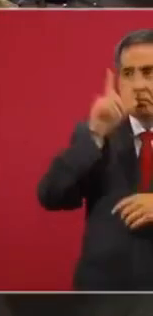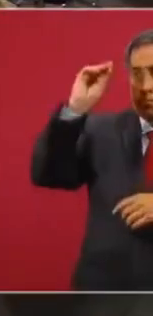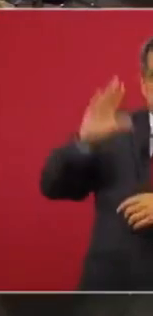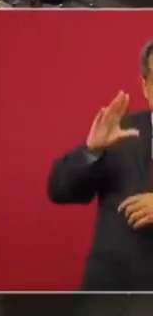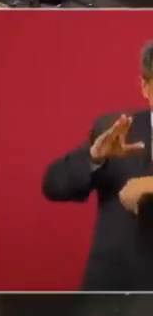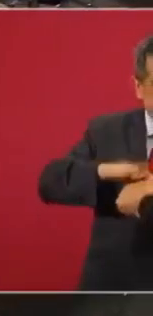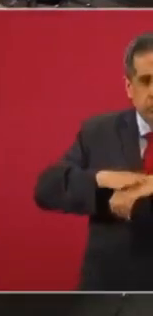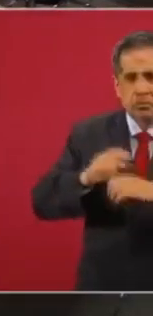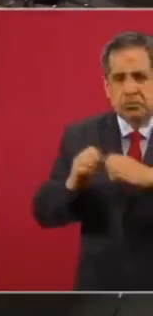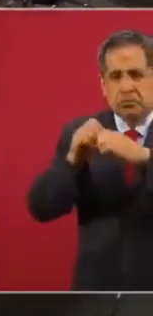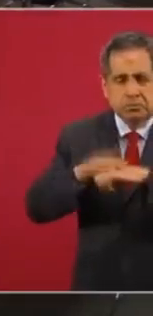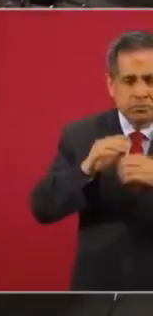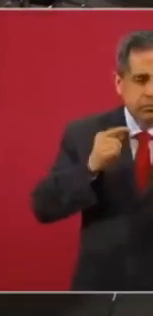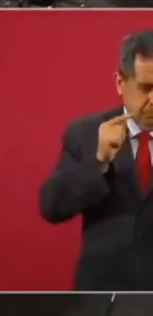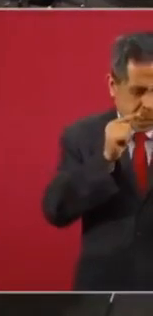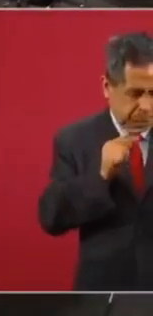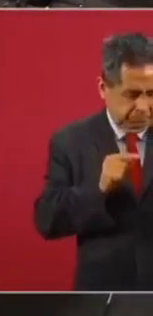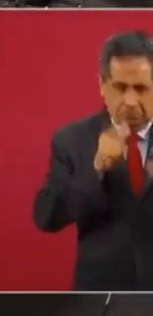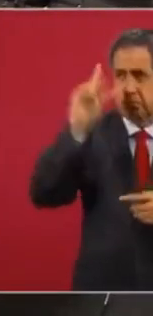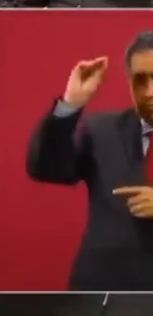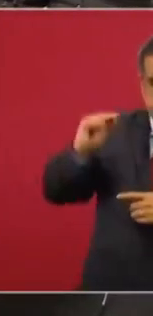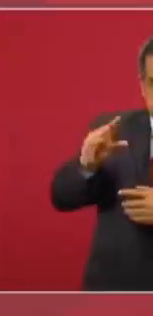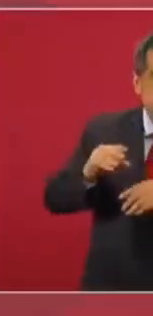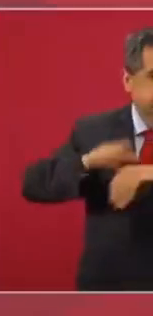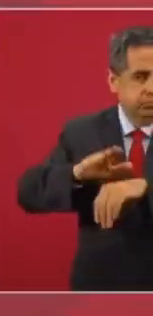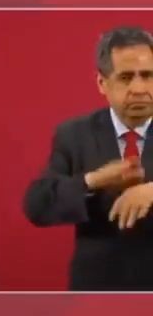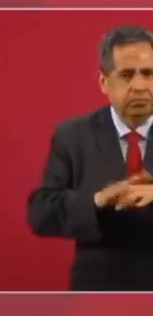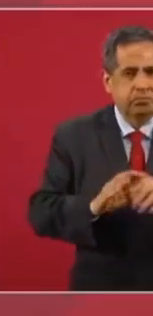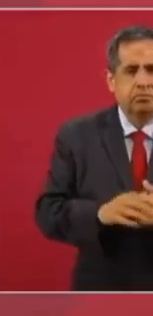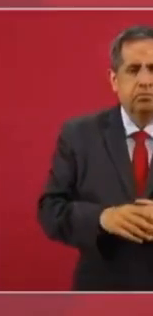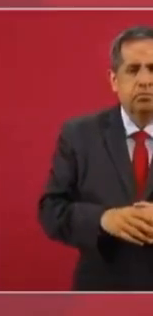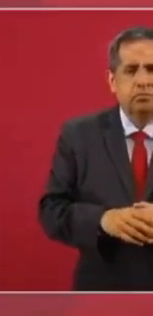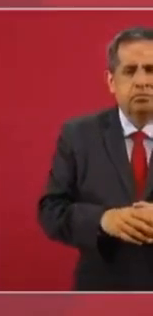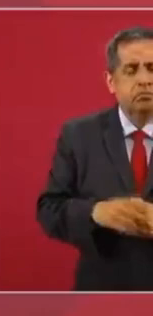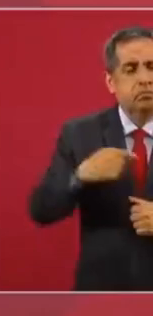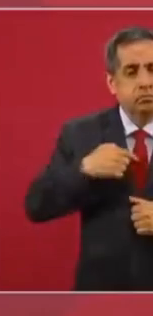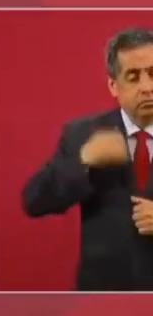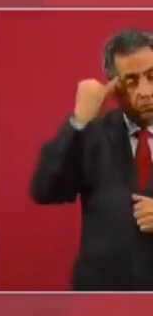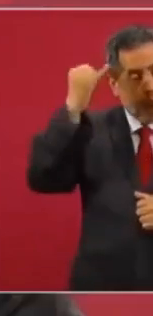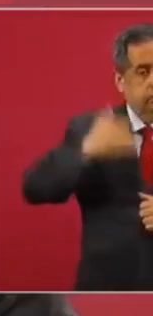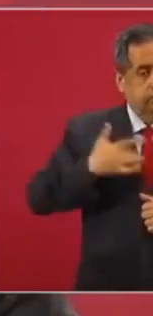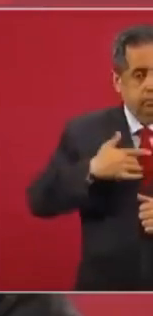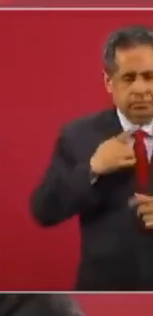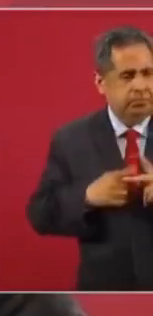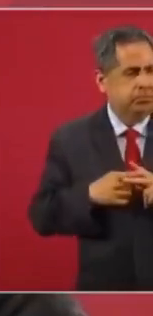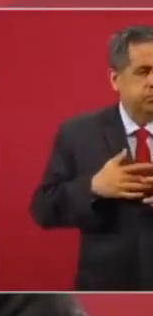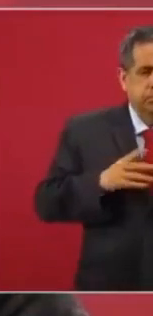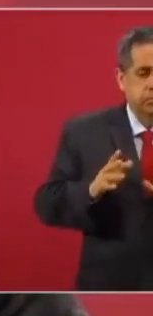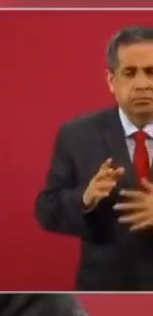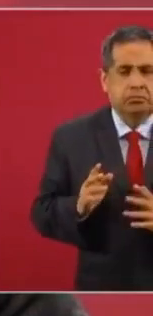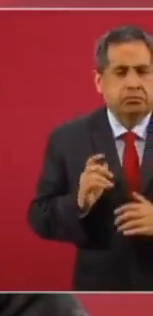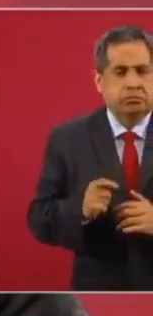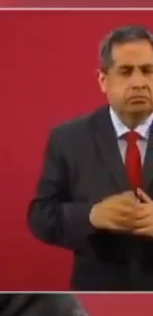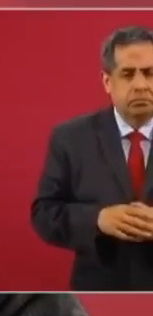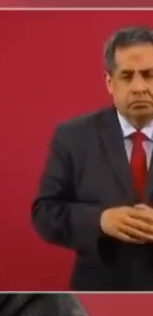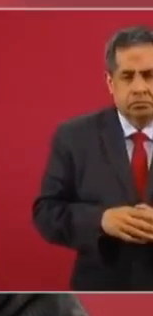semáforo de acuerdo a una serie de criterios. Yo tengo un parámetro que es el que